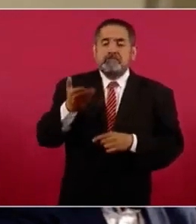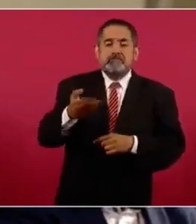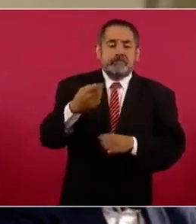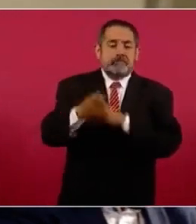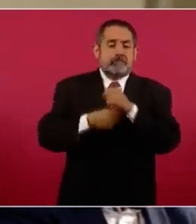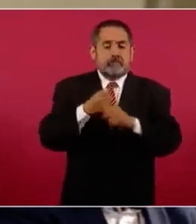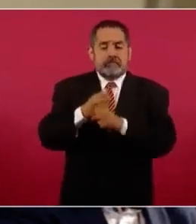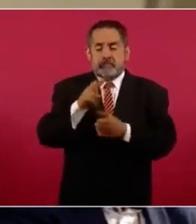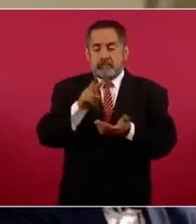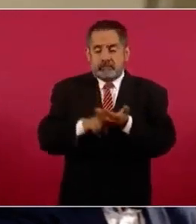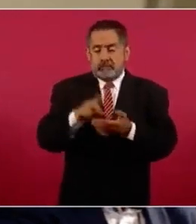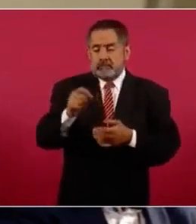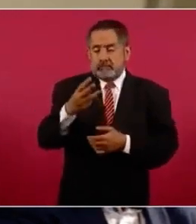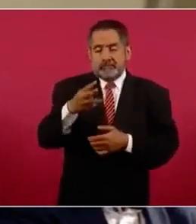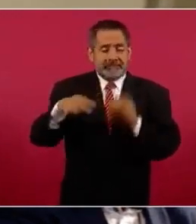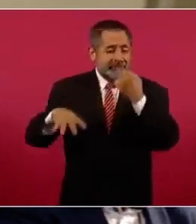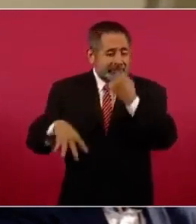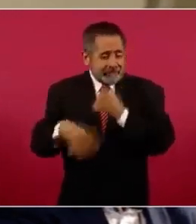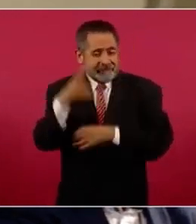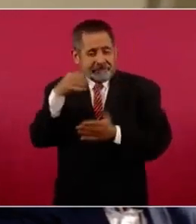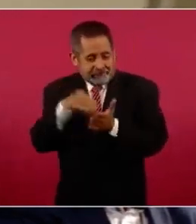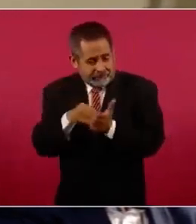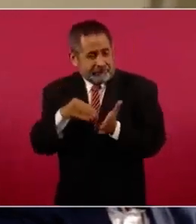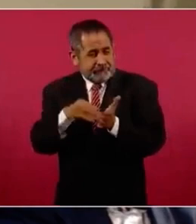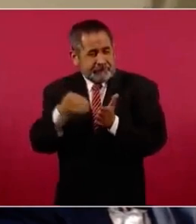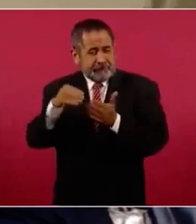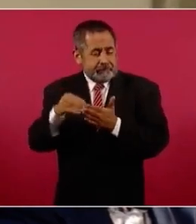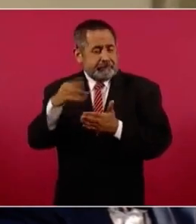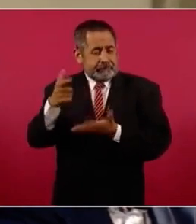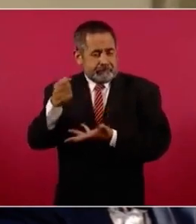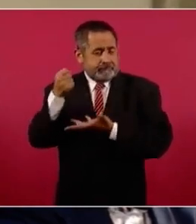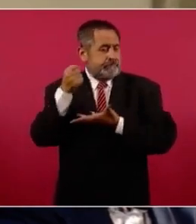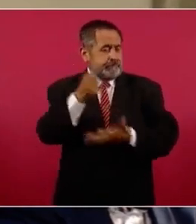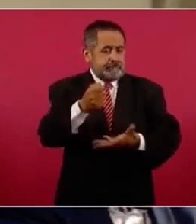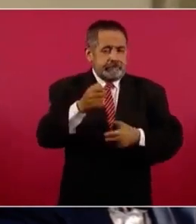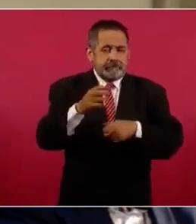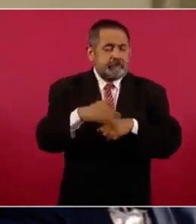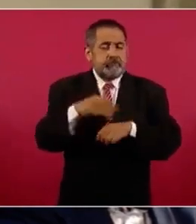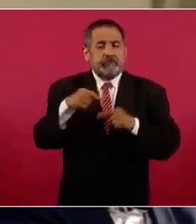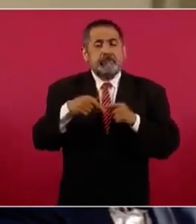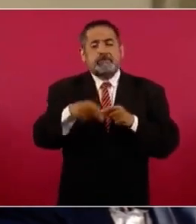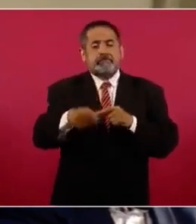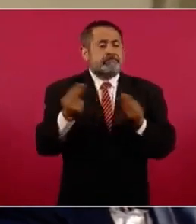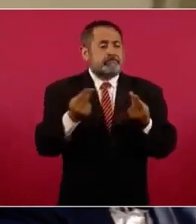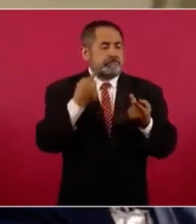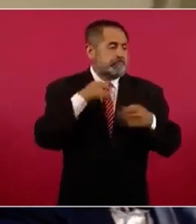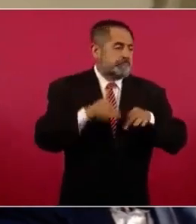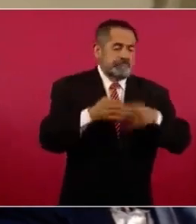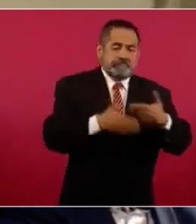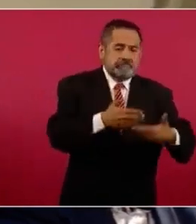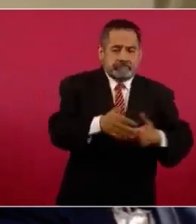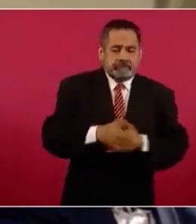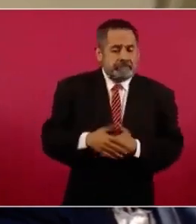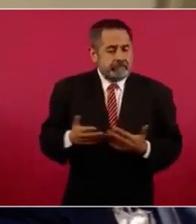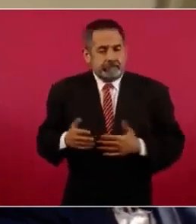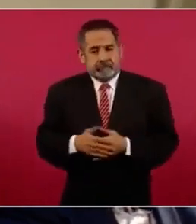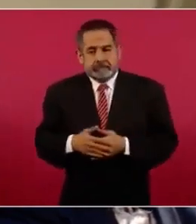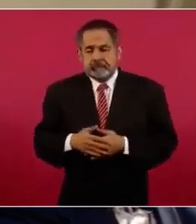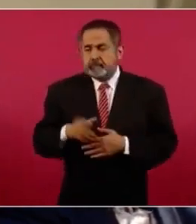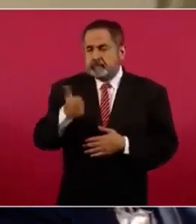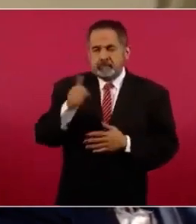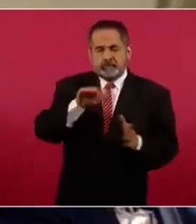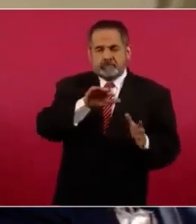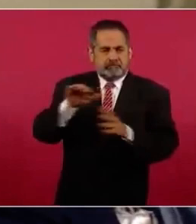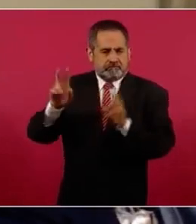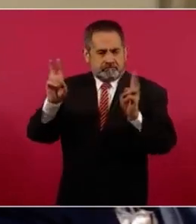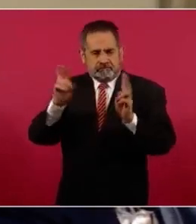2023 14,000 millones de pesos de presupuesto, argumentando que este es lo que necesitan para operar. Y, presidente, en otro tema